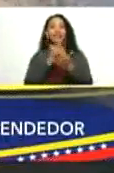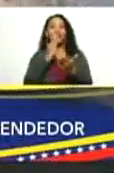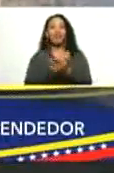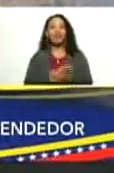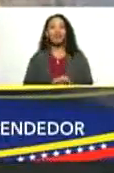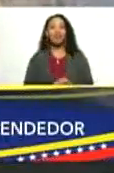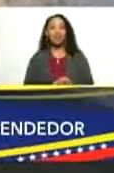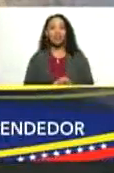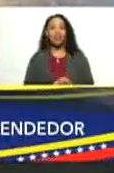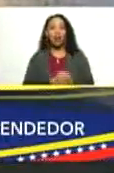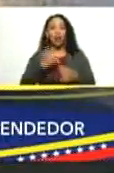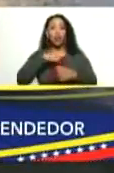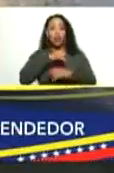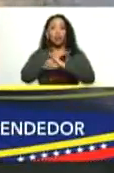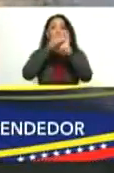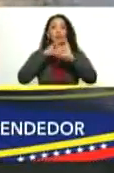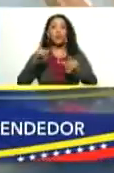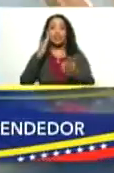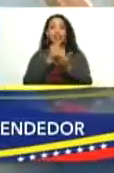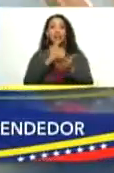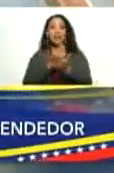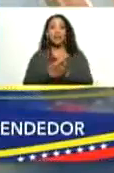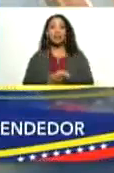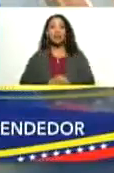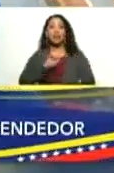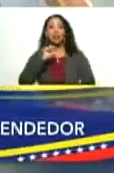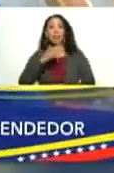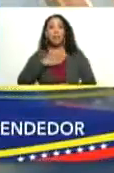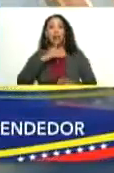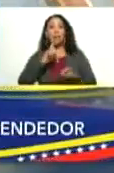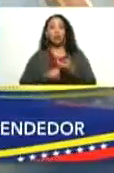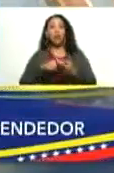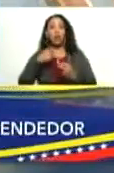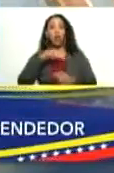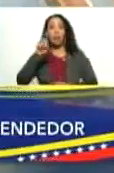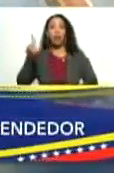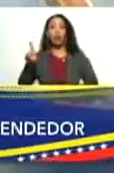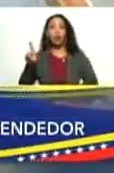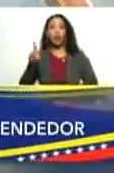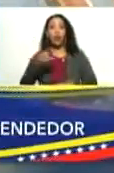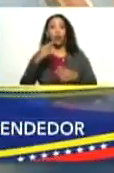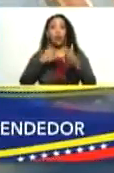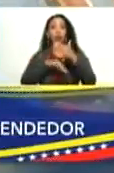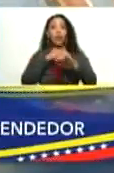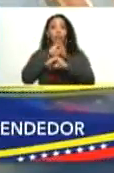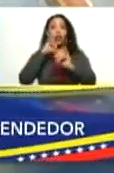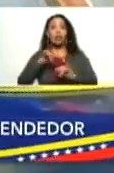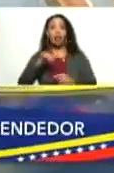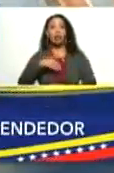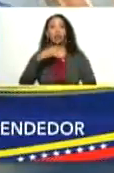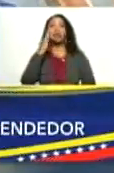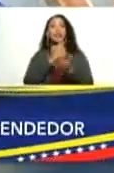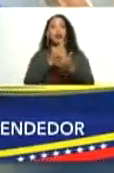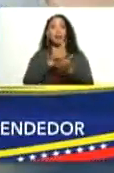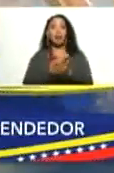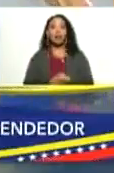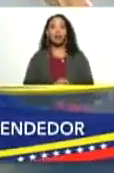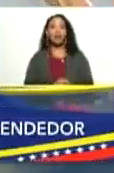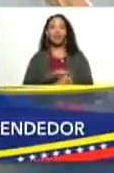¿Fuimos felices? Fuimos felices. Silvia contesta, yo le pregunto, ¿fuimos felices? Y Silvia contesta siempre, vale